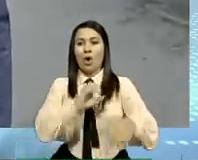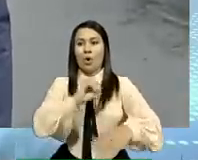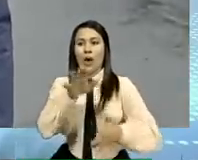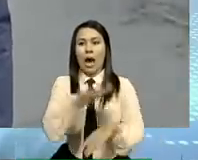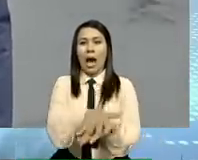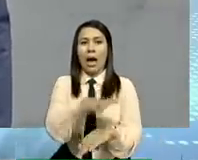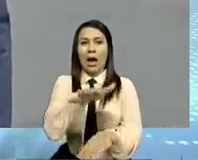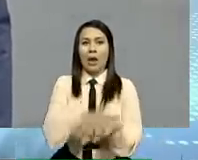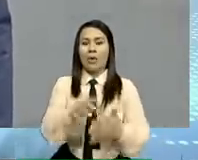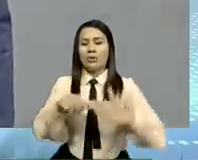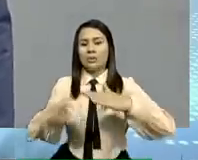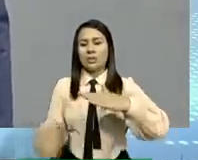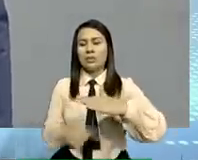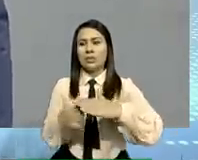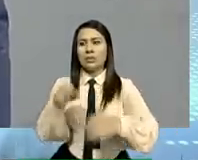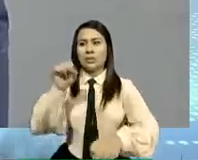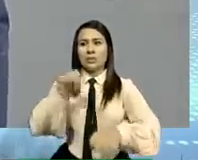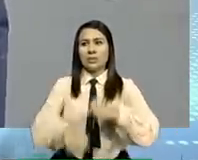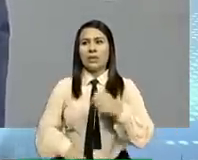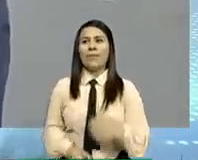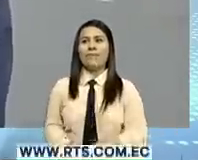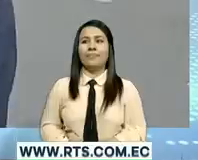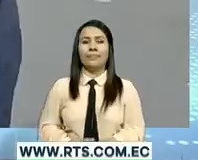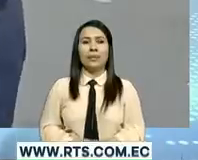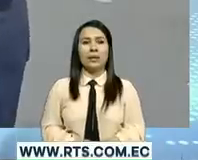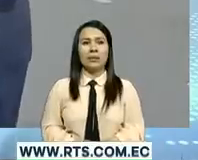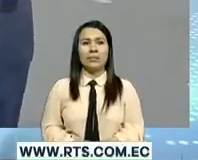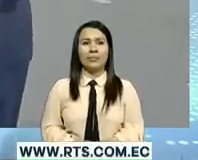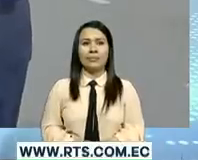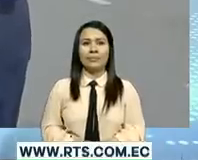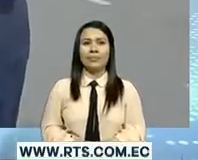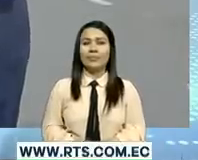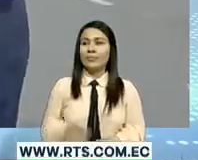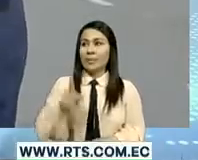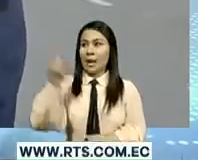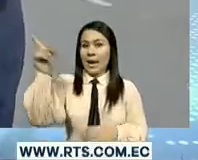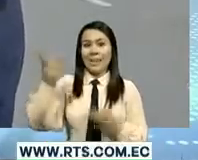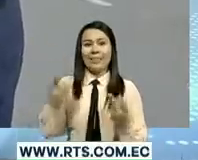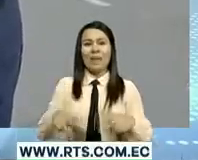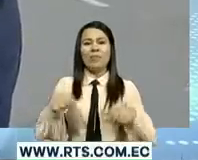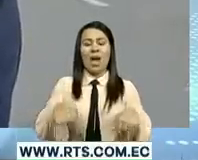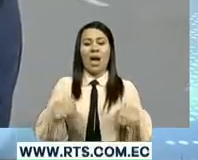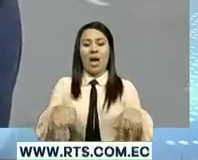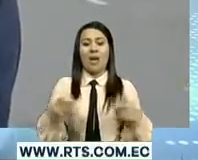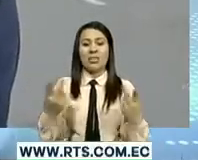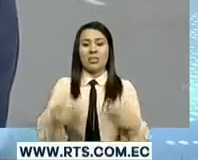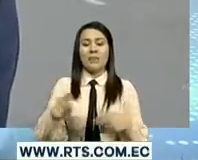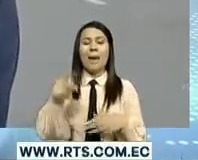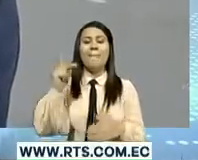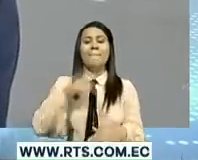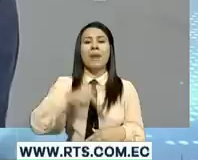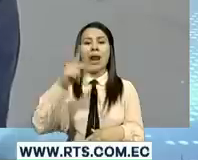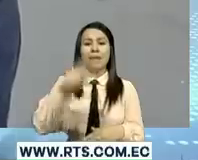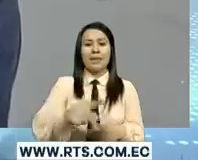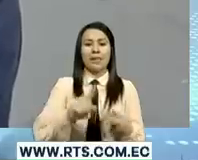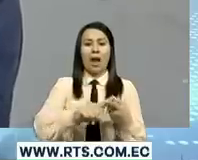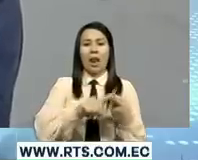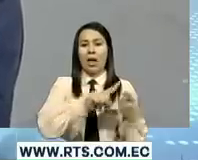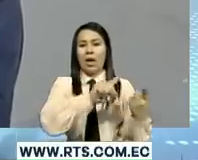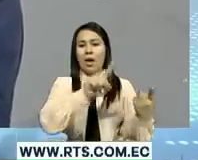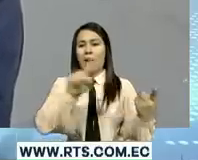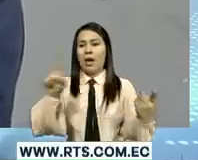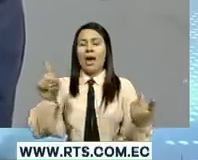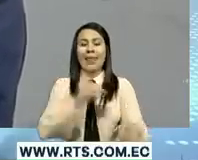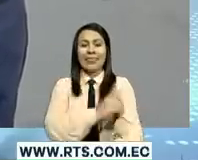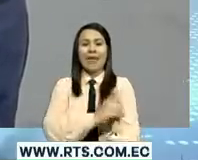y posiblemente llanta. Y en el viaducto que viene desde la avenida, desde la vía perimetral, hacia la vía